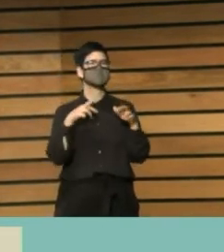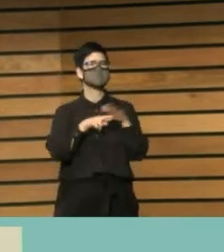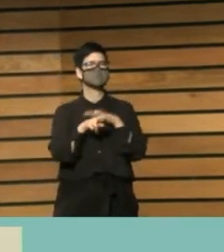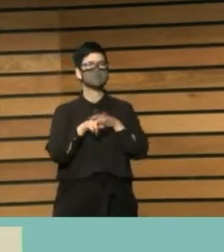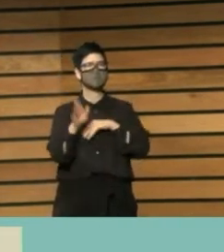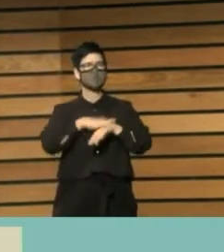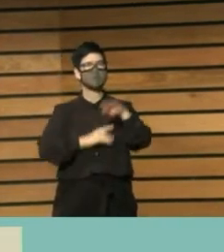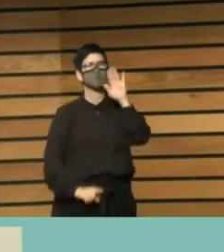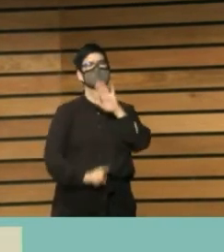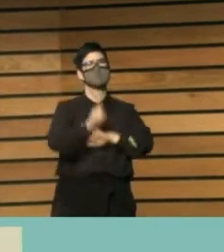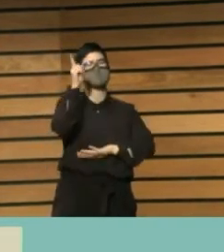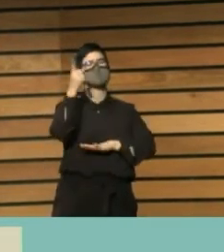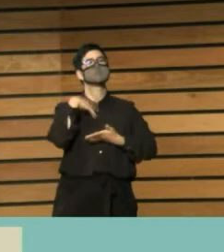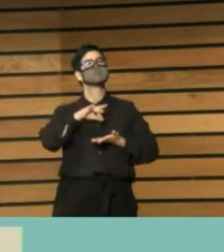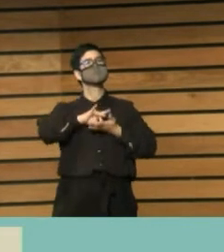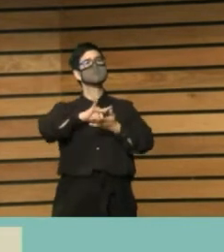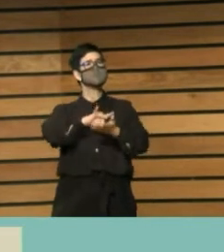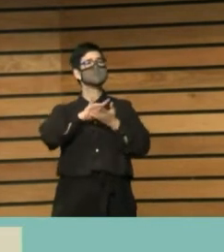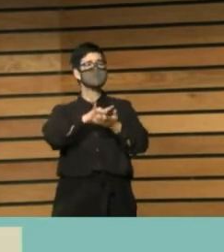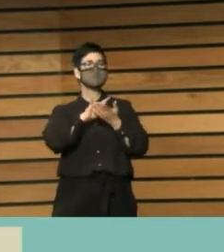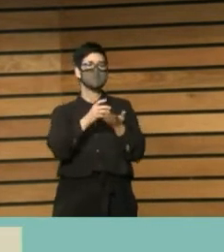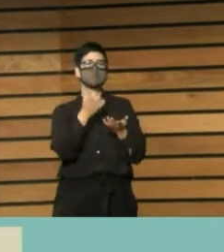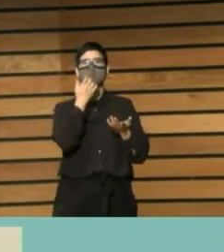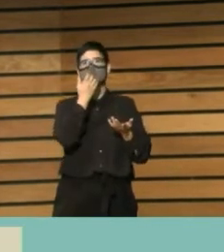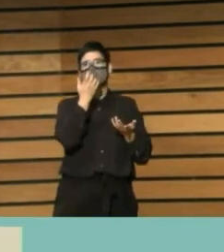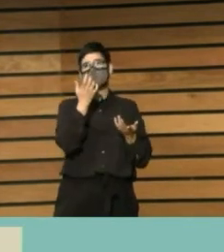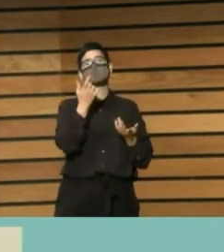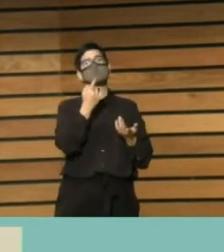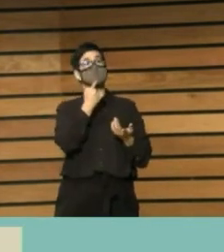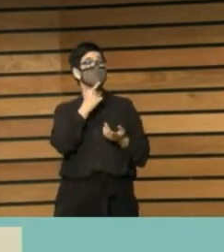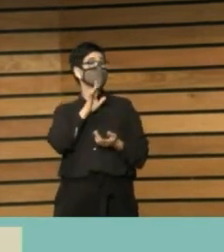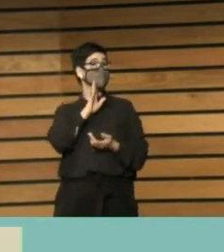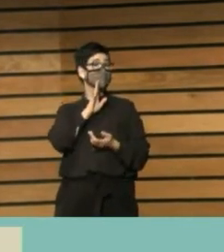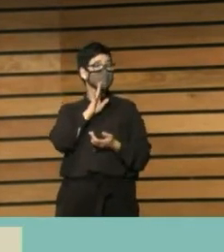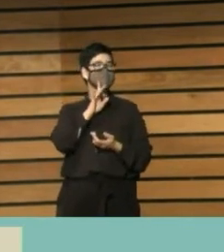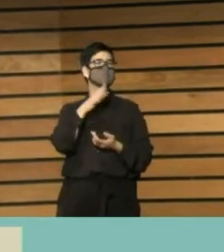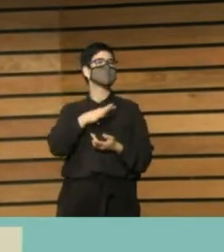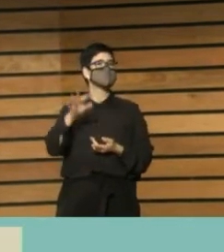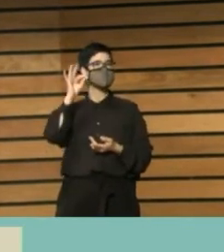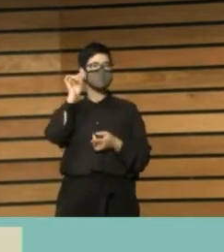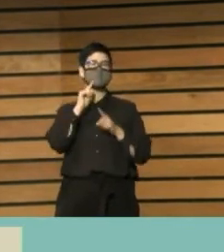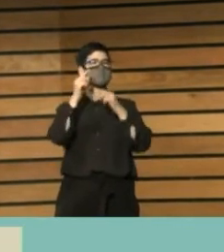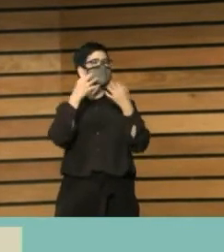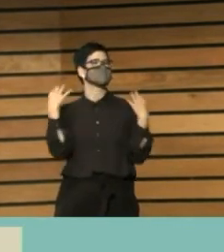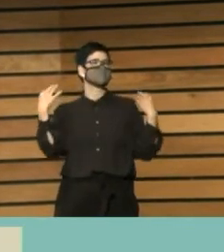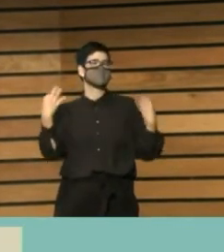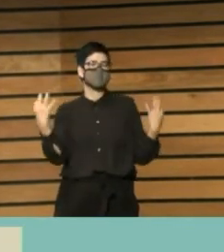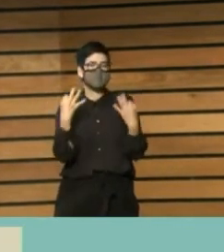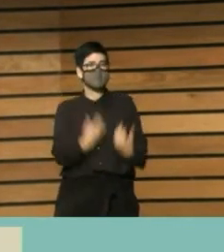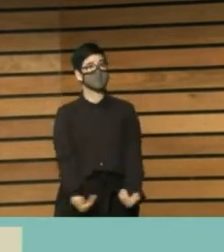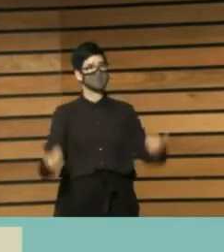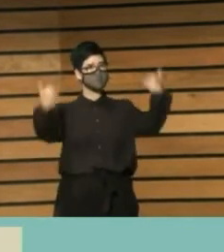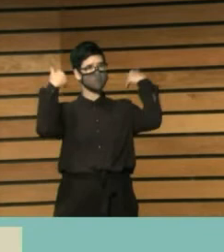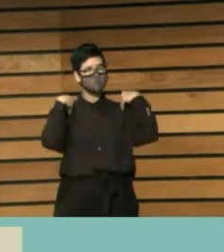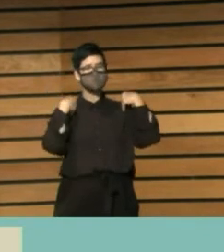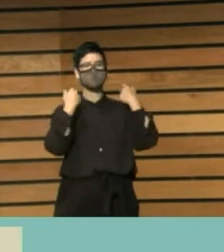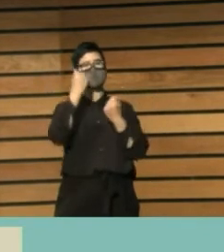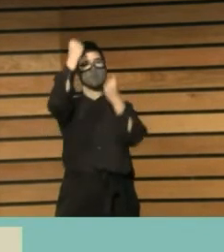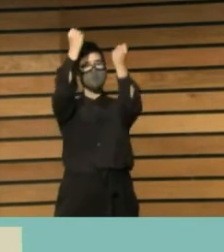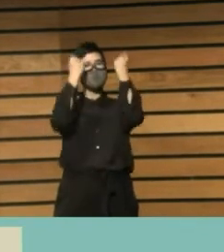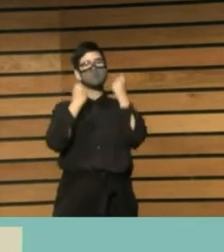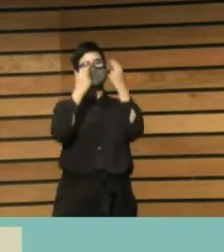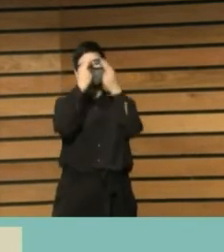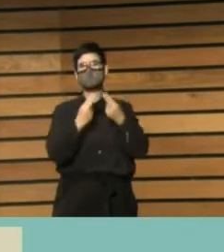los servicios que la relatora especial afirma es responsabilidad de las autoridades públicas, el crear, proteger, asegurar y